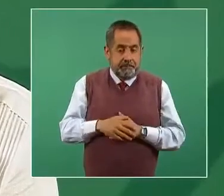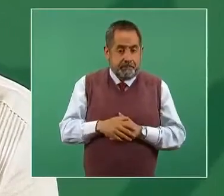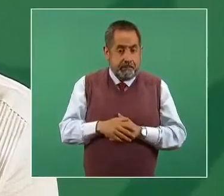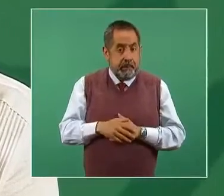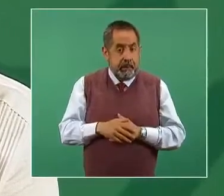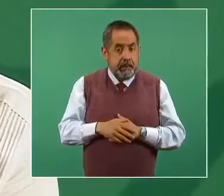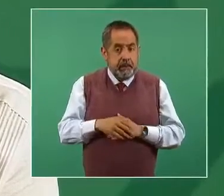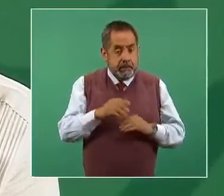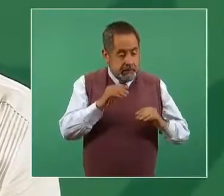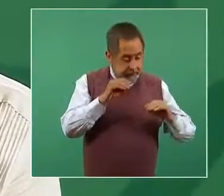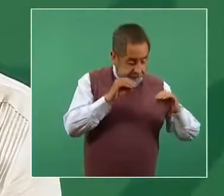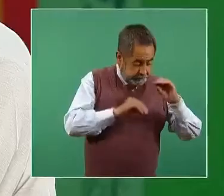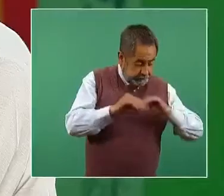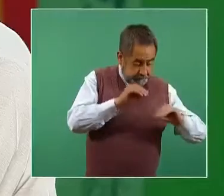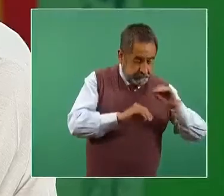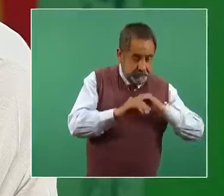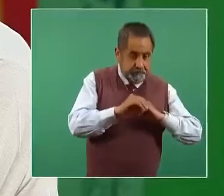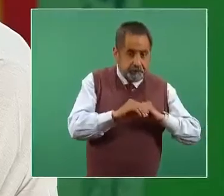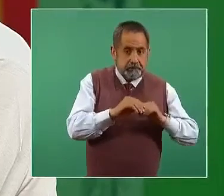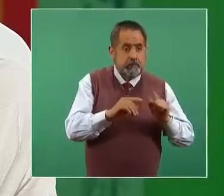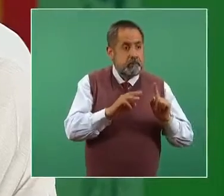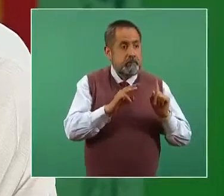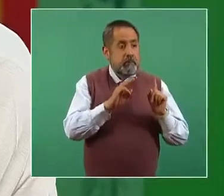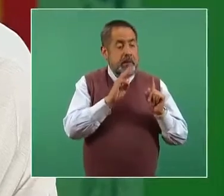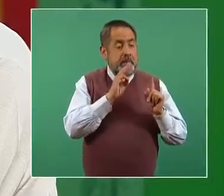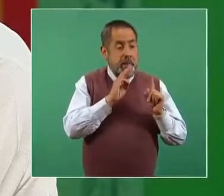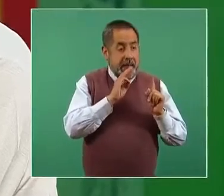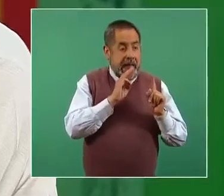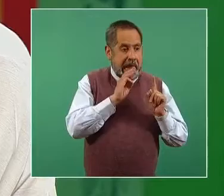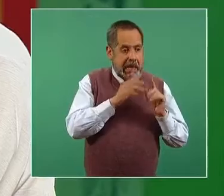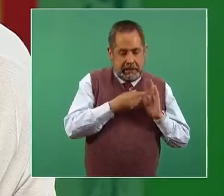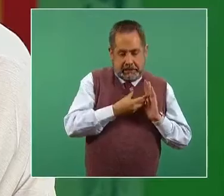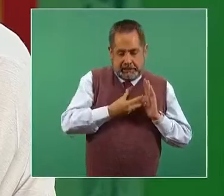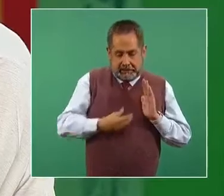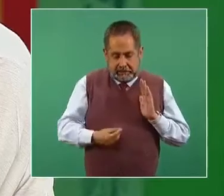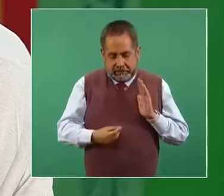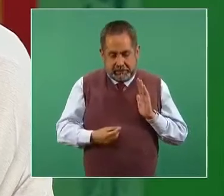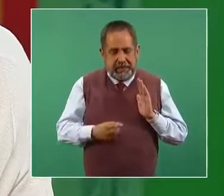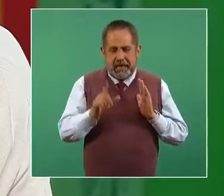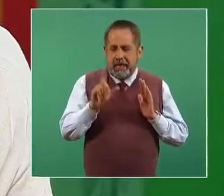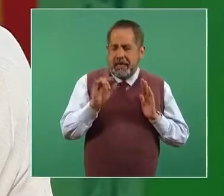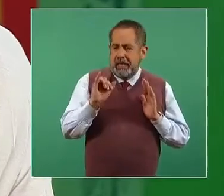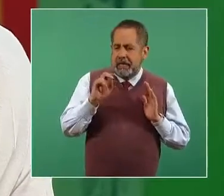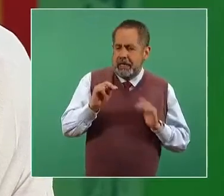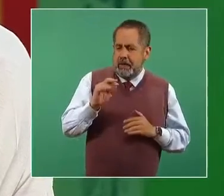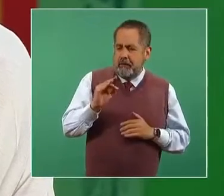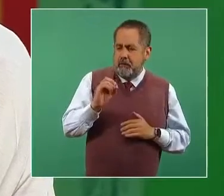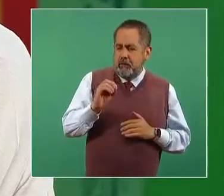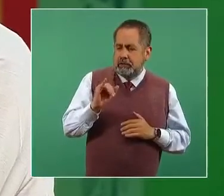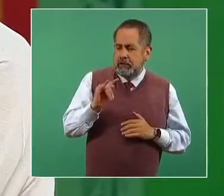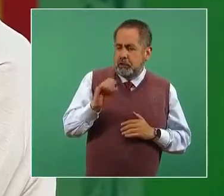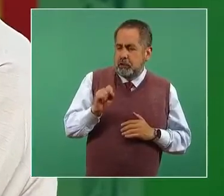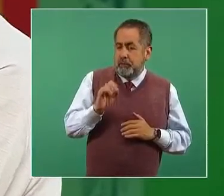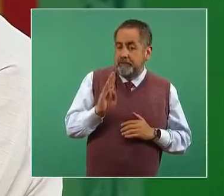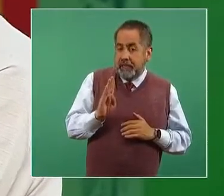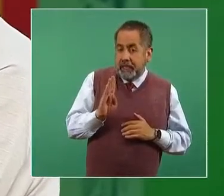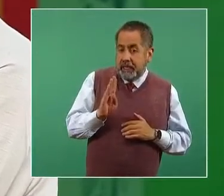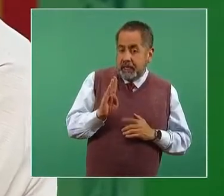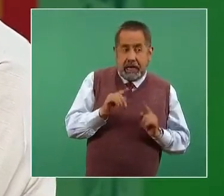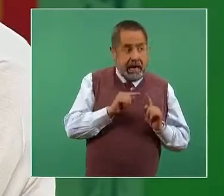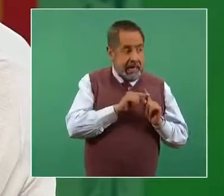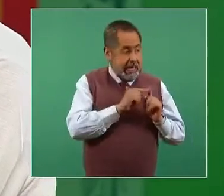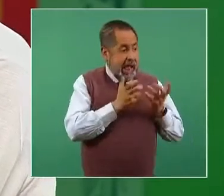fabricaron las células de la madre, los glóbulos blancos, los linfocitos B de la madre, no los fabricó la